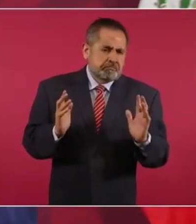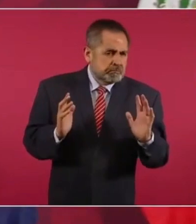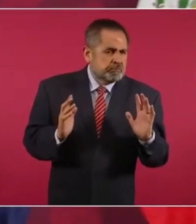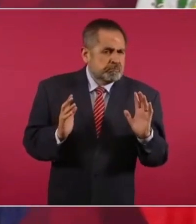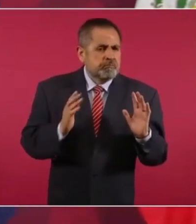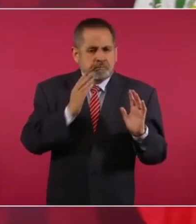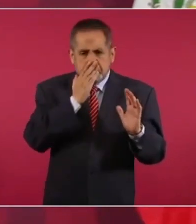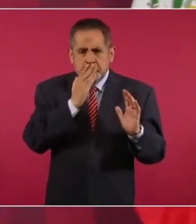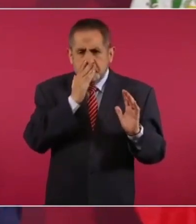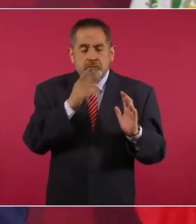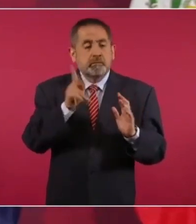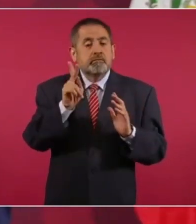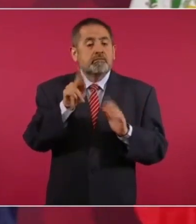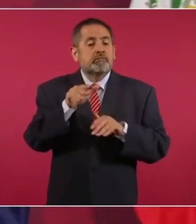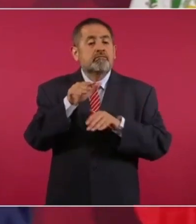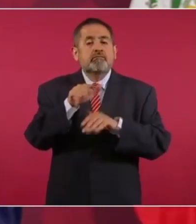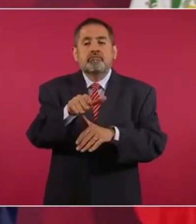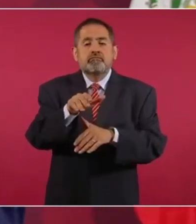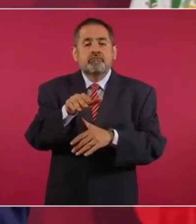pero la manera